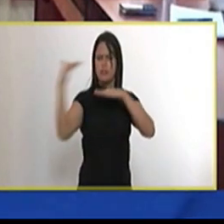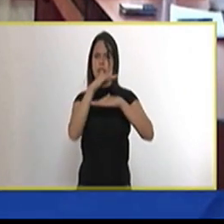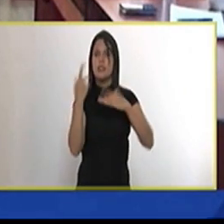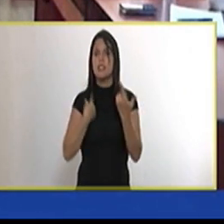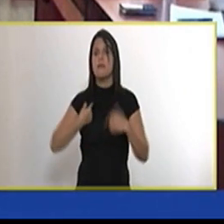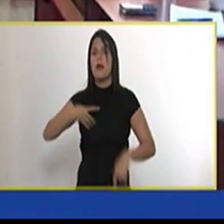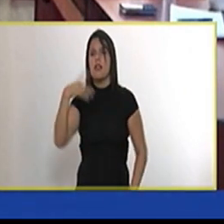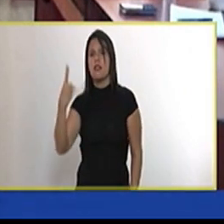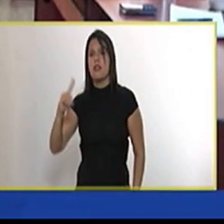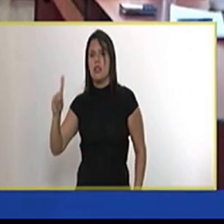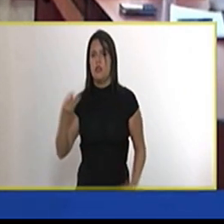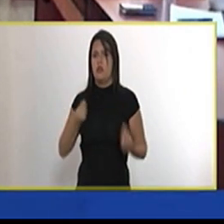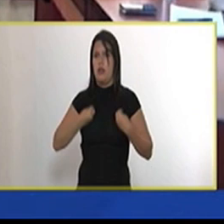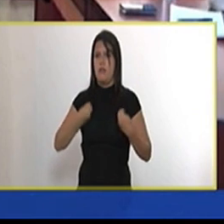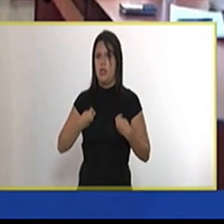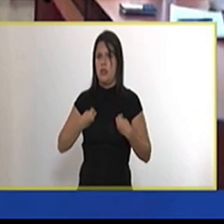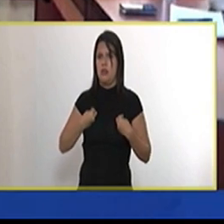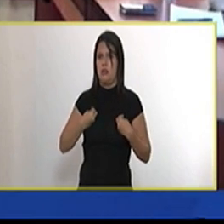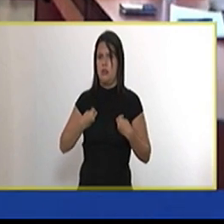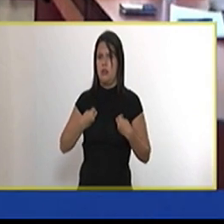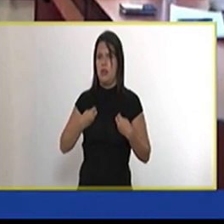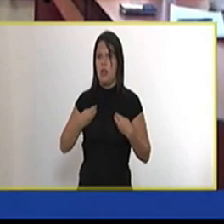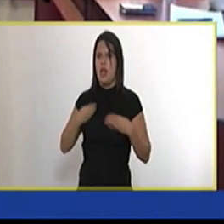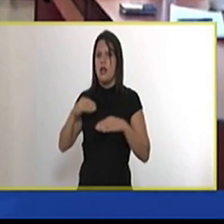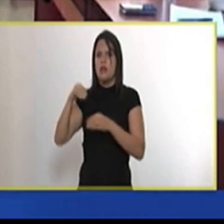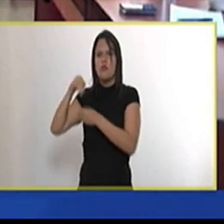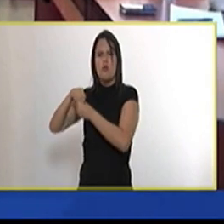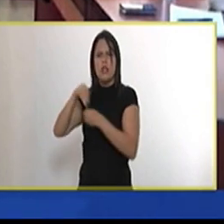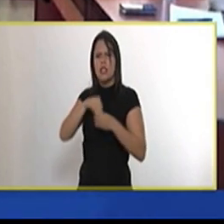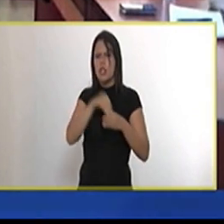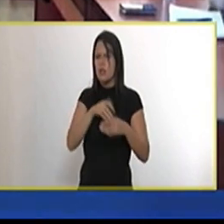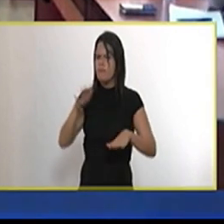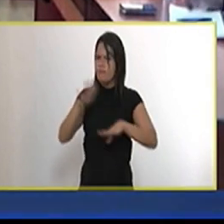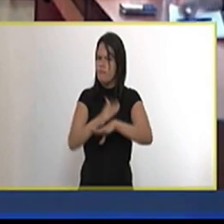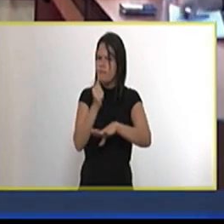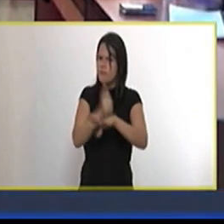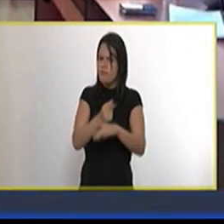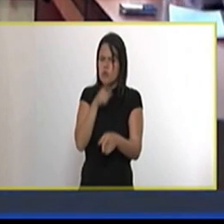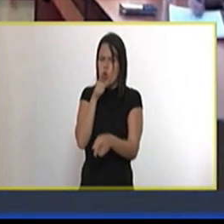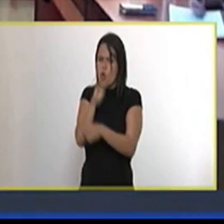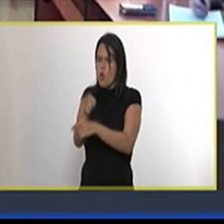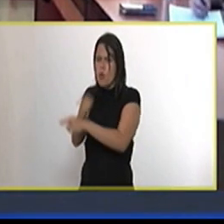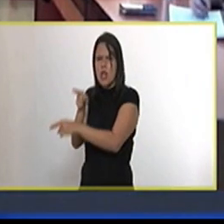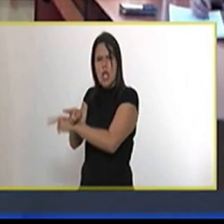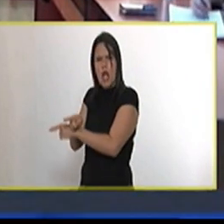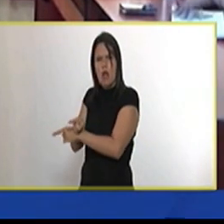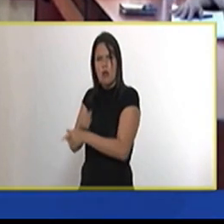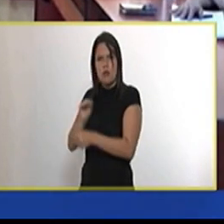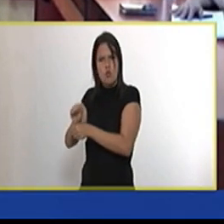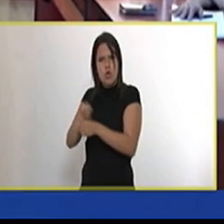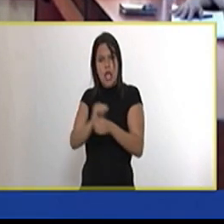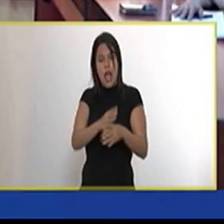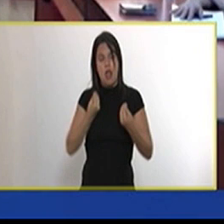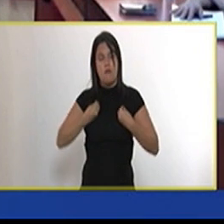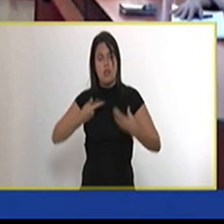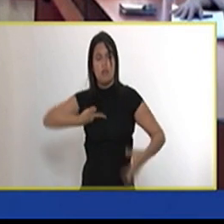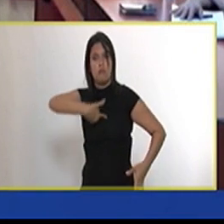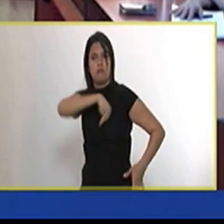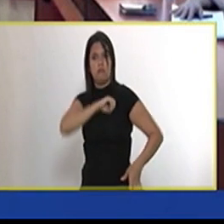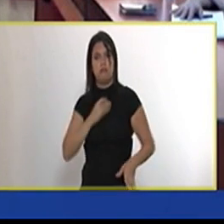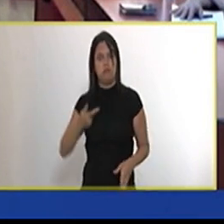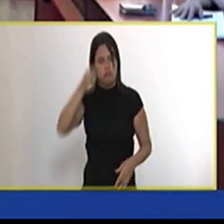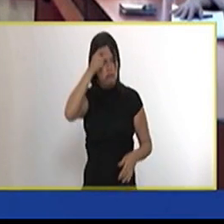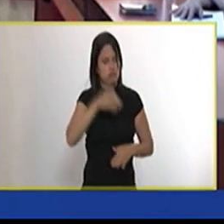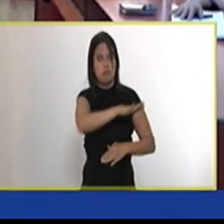derecho a la vida. La pandemia nos ha obligado a tomar medidas para preservar la vida de nuestro pueblo. Y, por